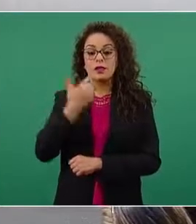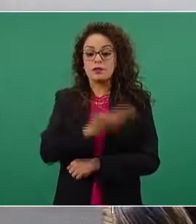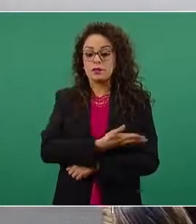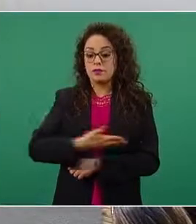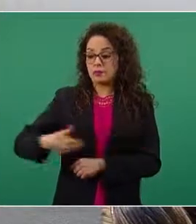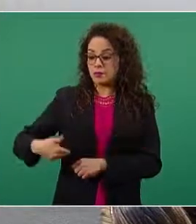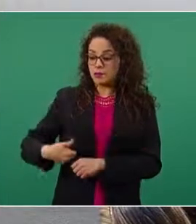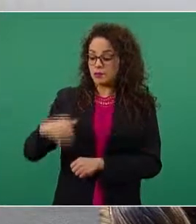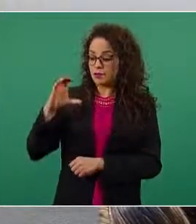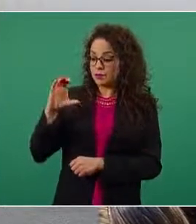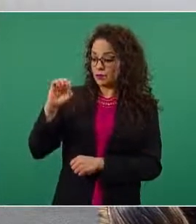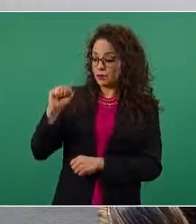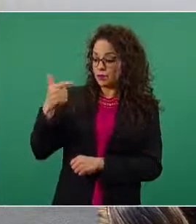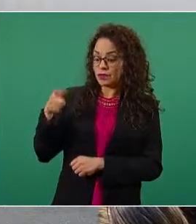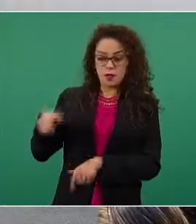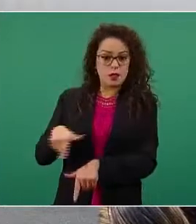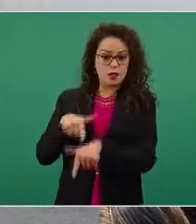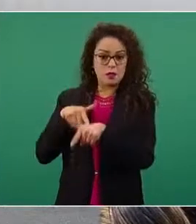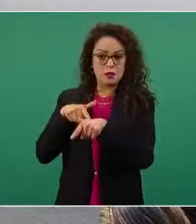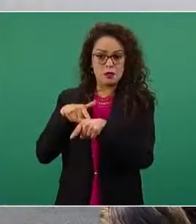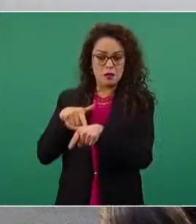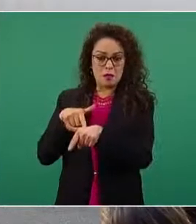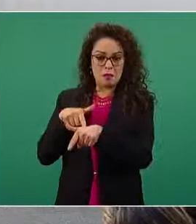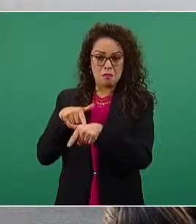el salinismo como política.